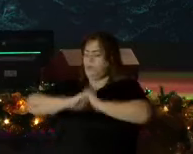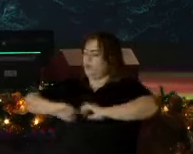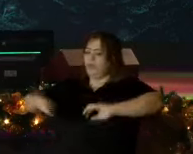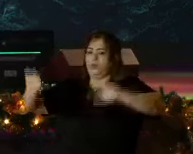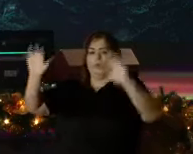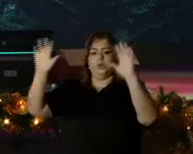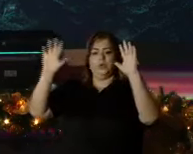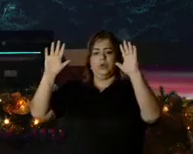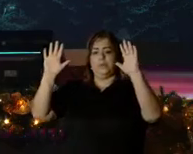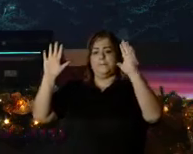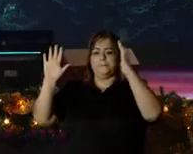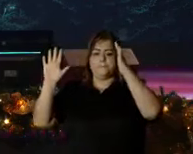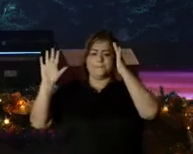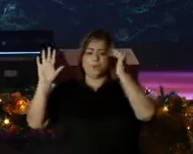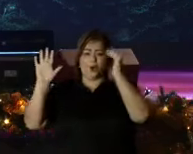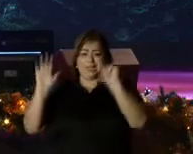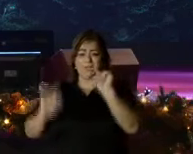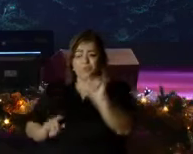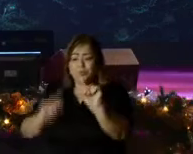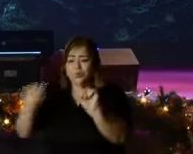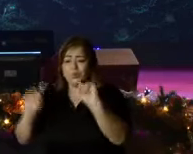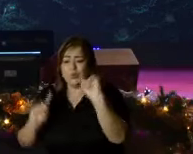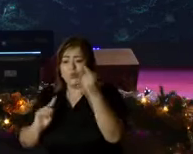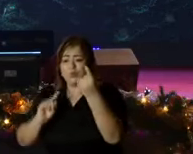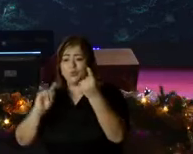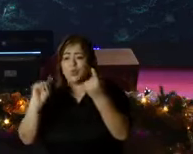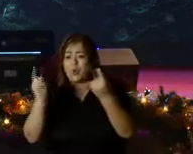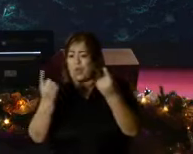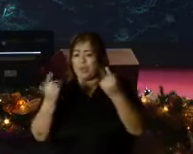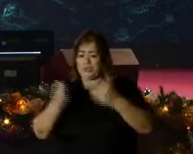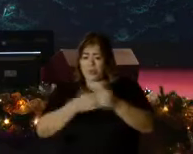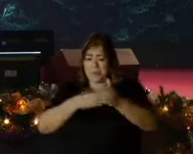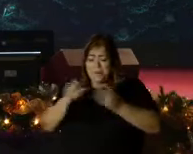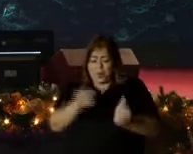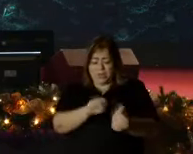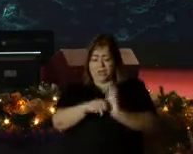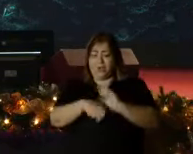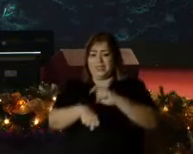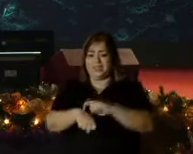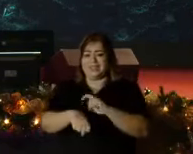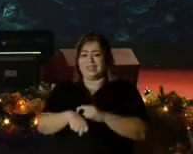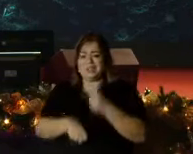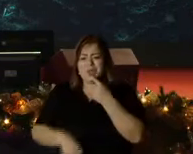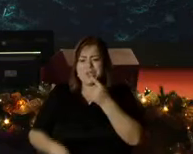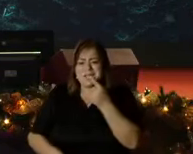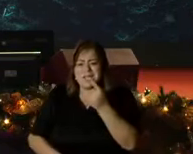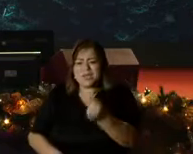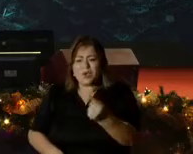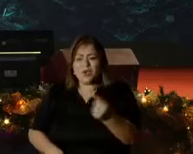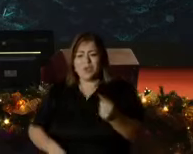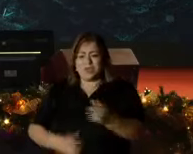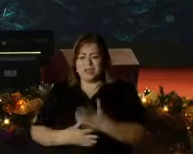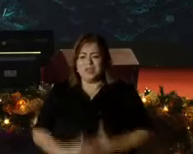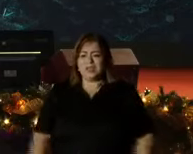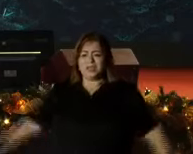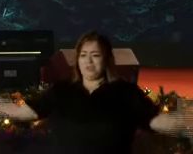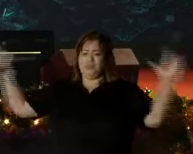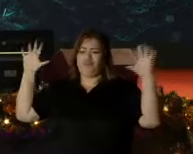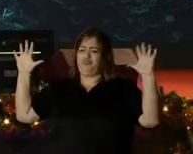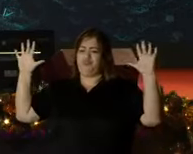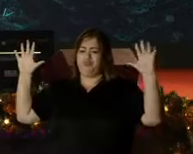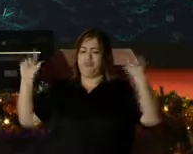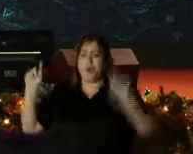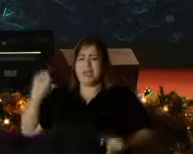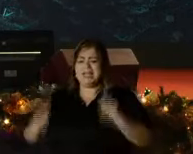tú no estás sola, tú no estás solo. Aún en medio de esta pandemia, Dios está con nosotros. Solo que se